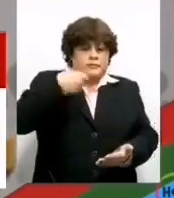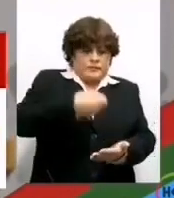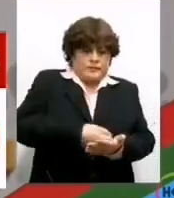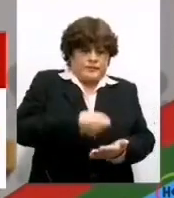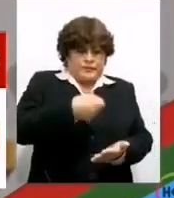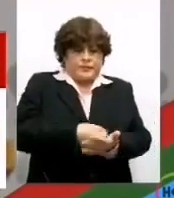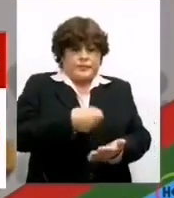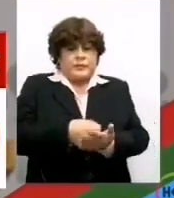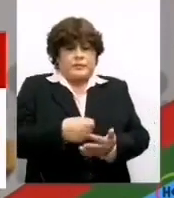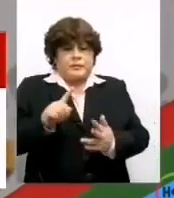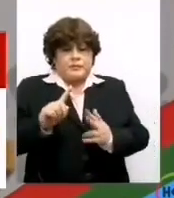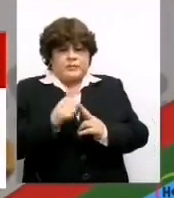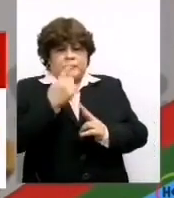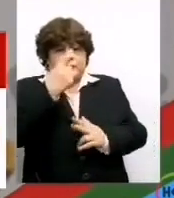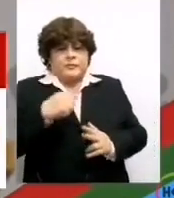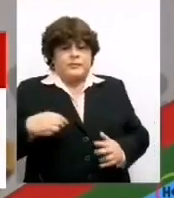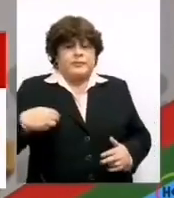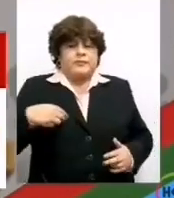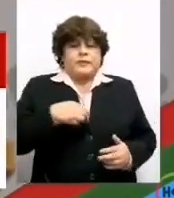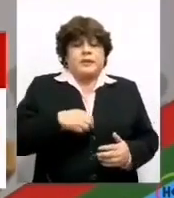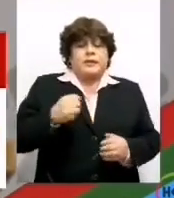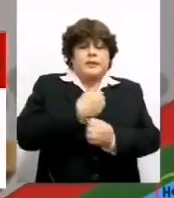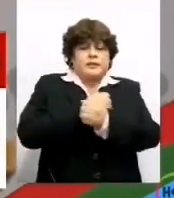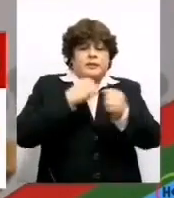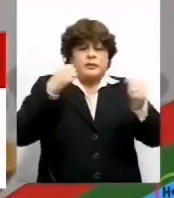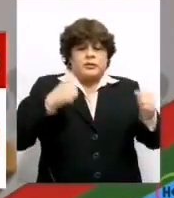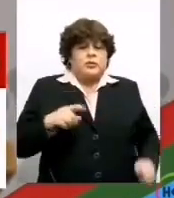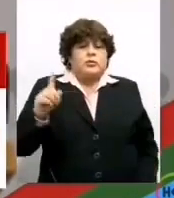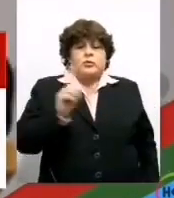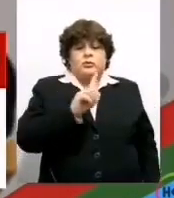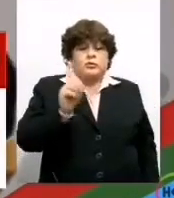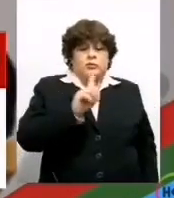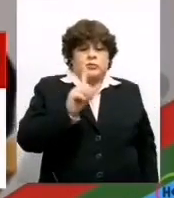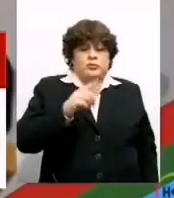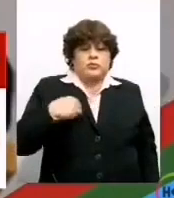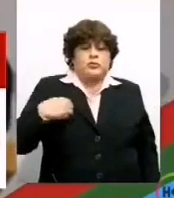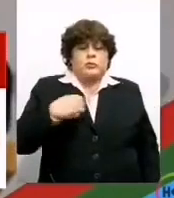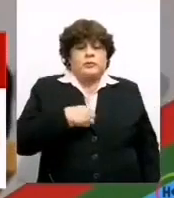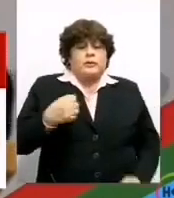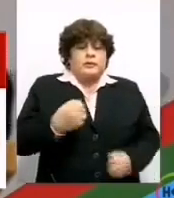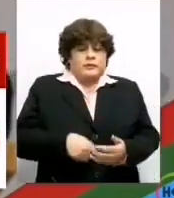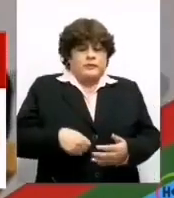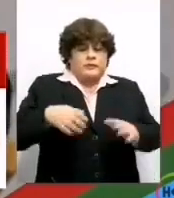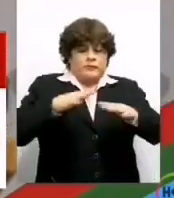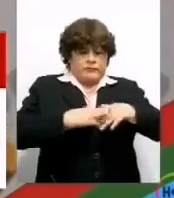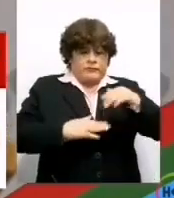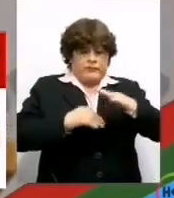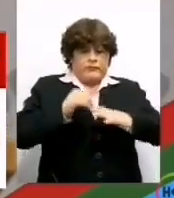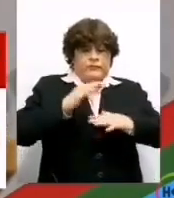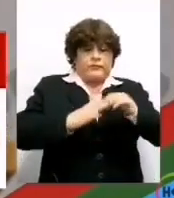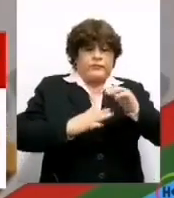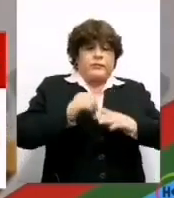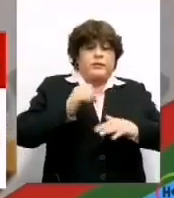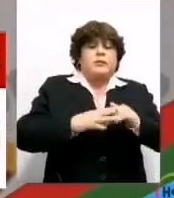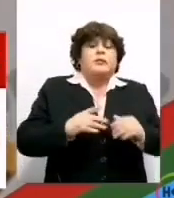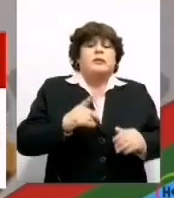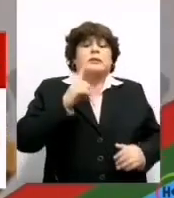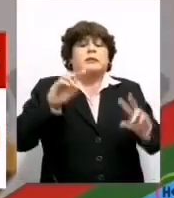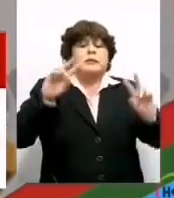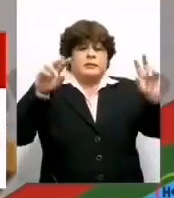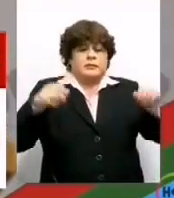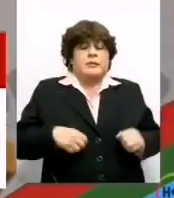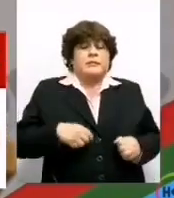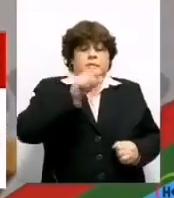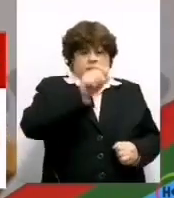en el primer nivel de salud y no solamente no solamente el tema de infraestructura el tema